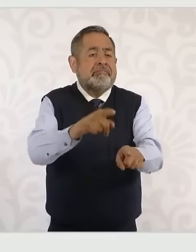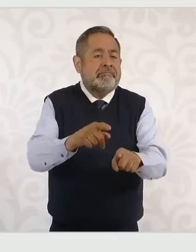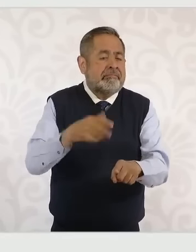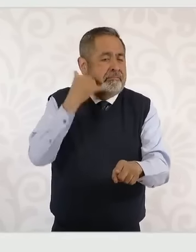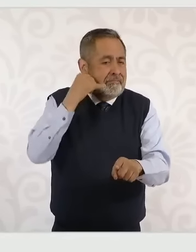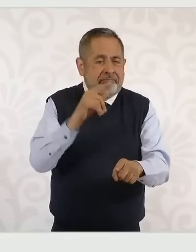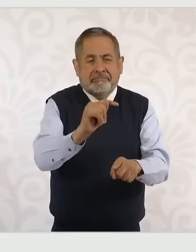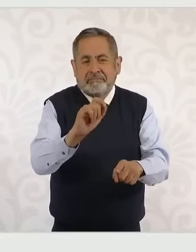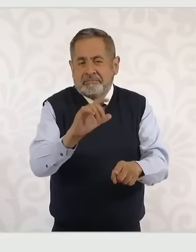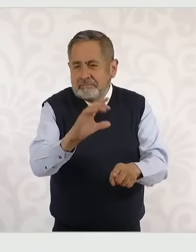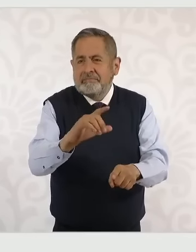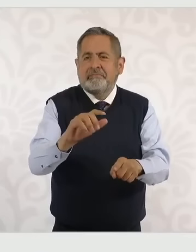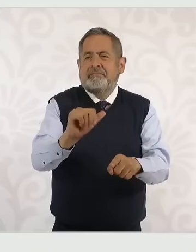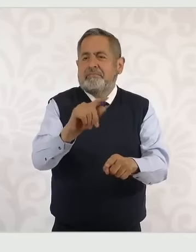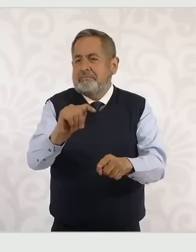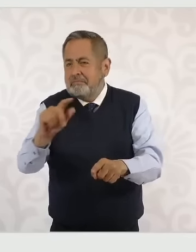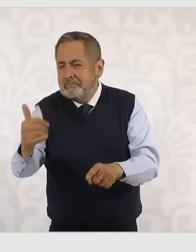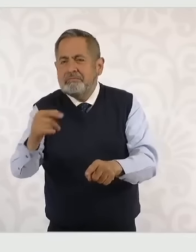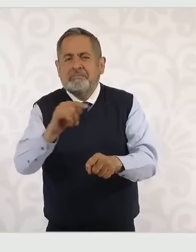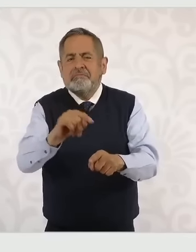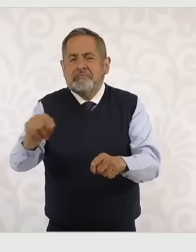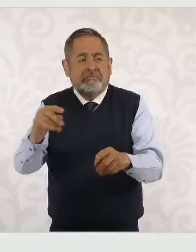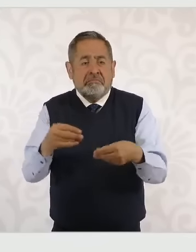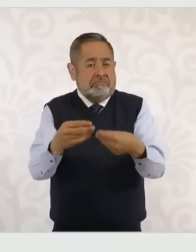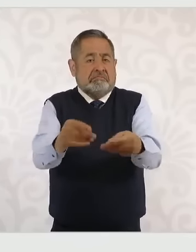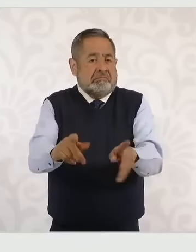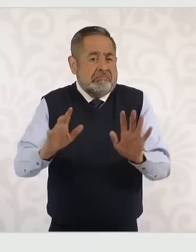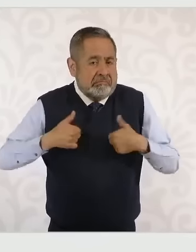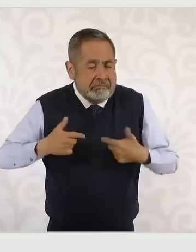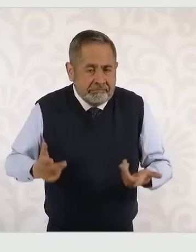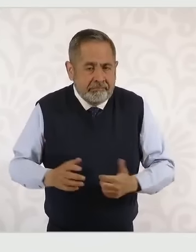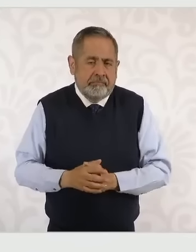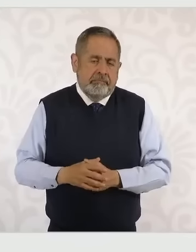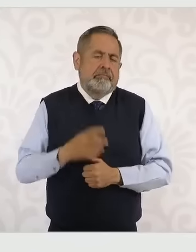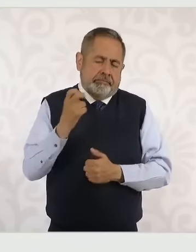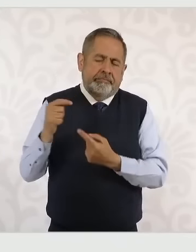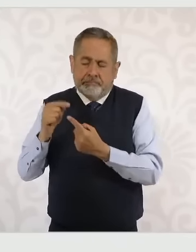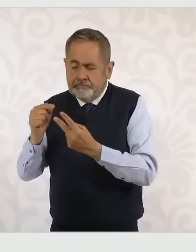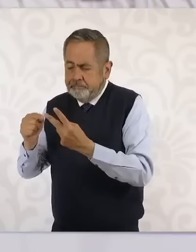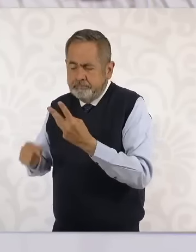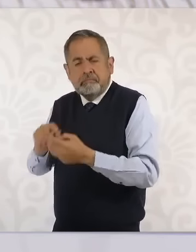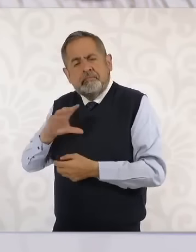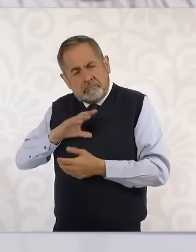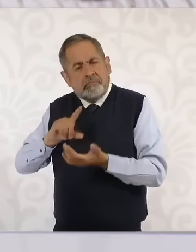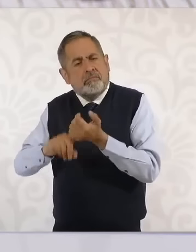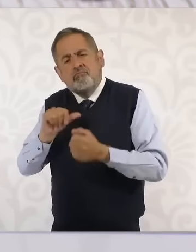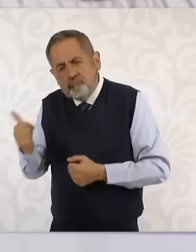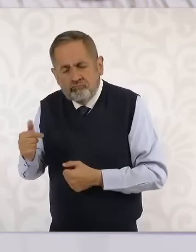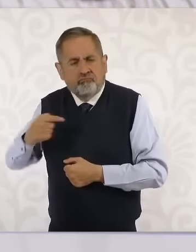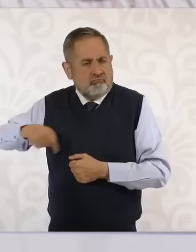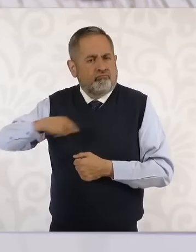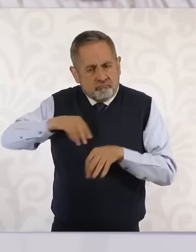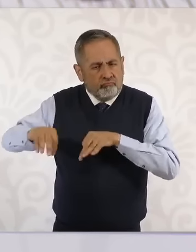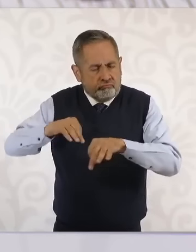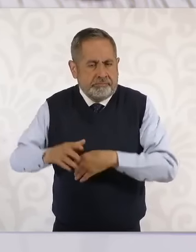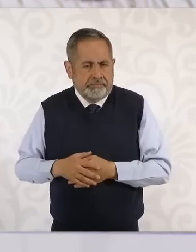hay la comisión de un delito. Pero como estas, pues hay otras acciones que se toman también, y le pedimos